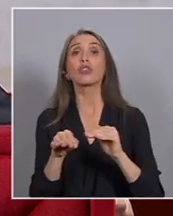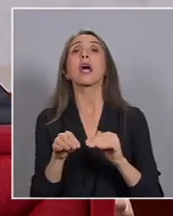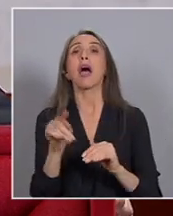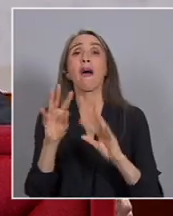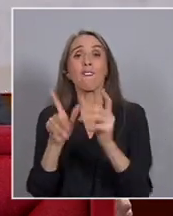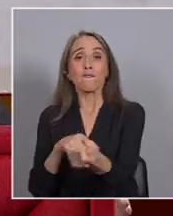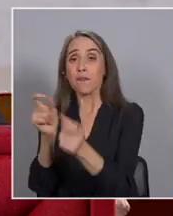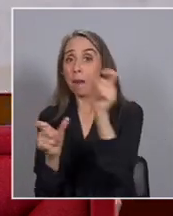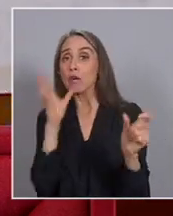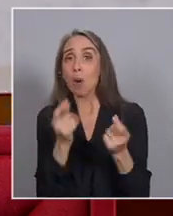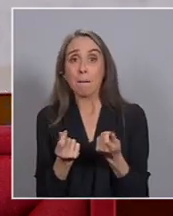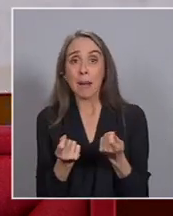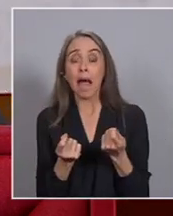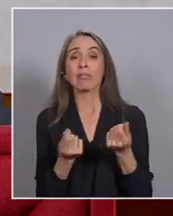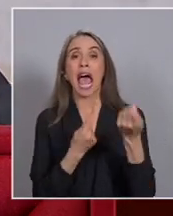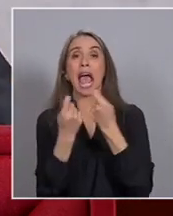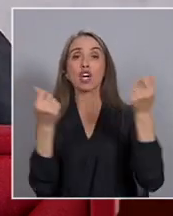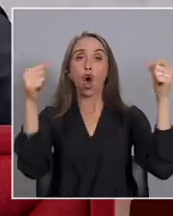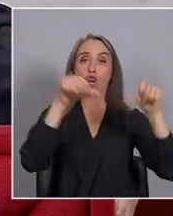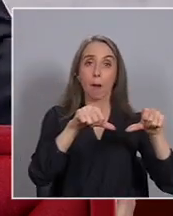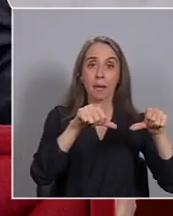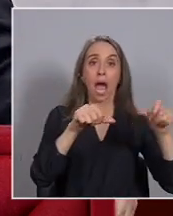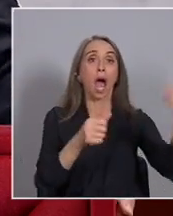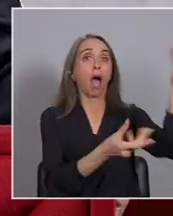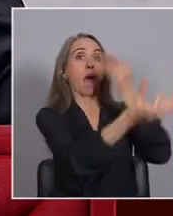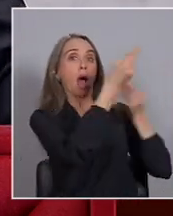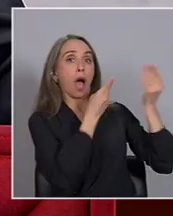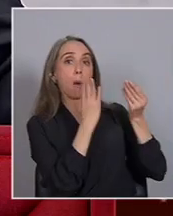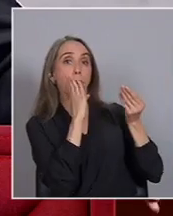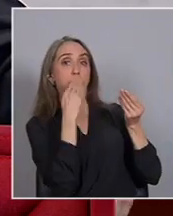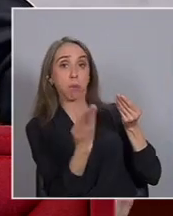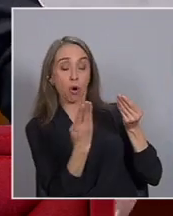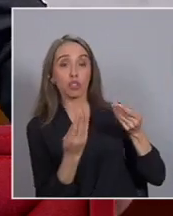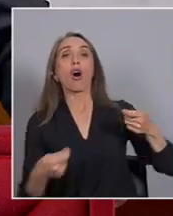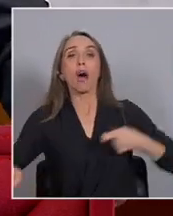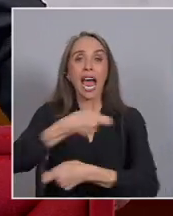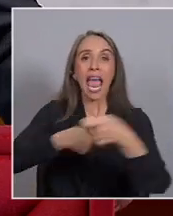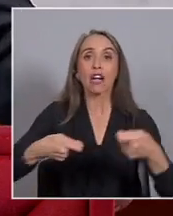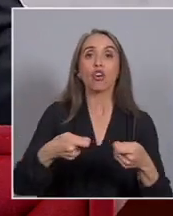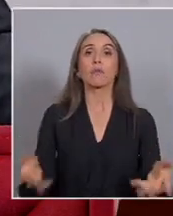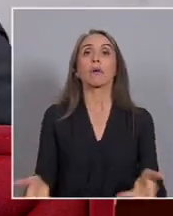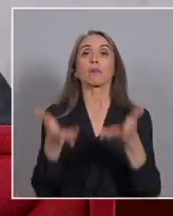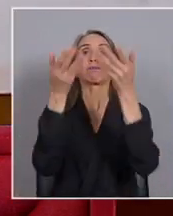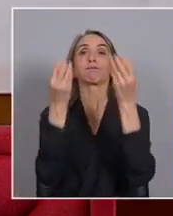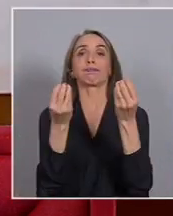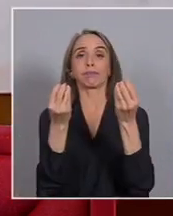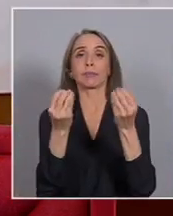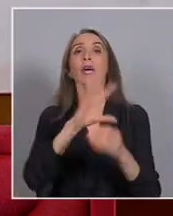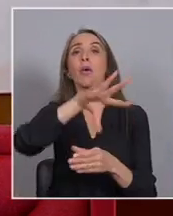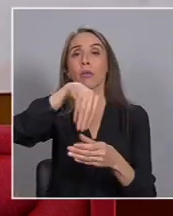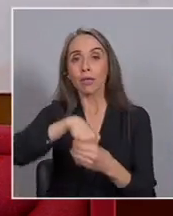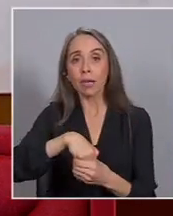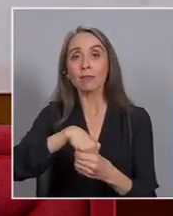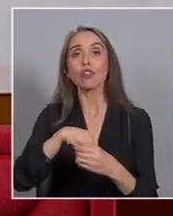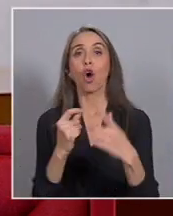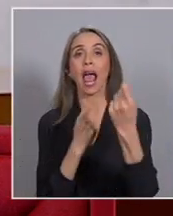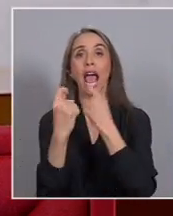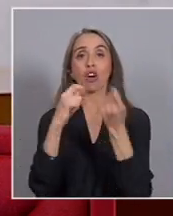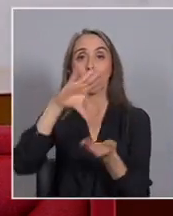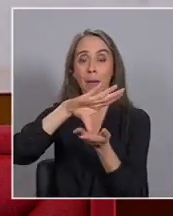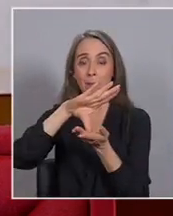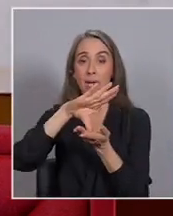de la economía. Y quiero poner énfasis acá, la reactivación de la economía es parte